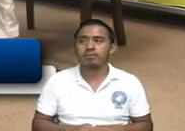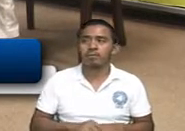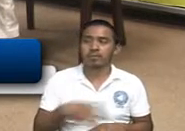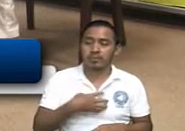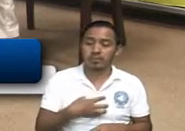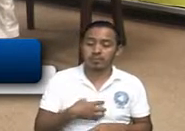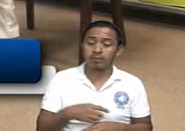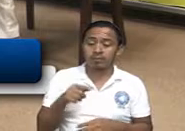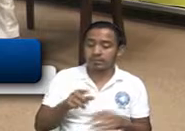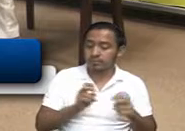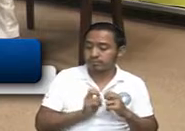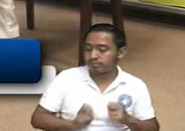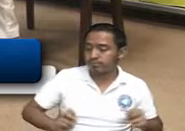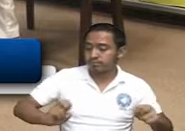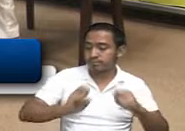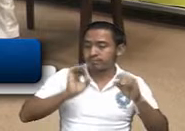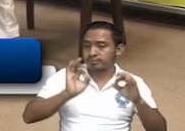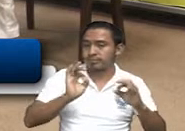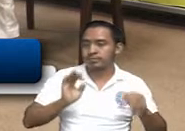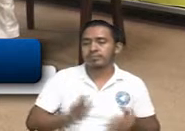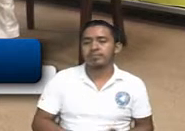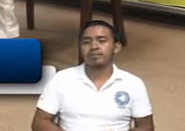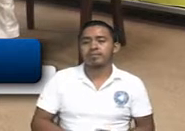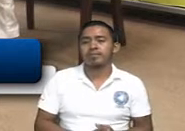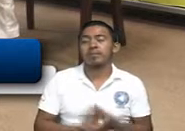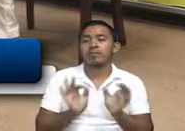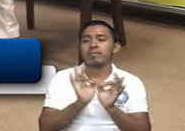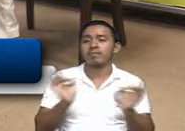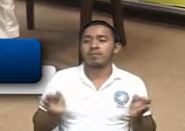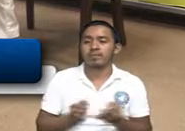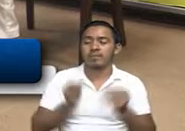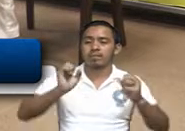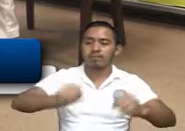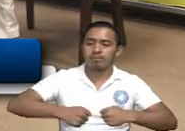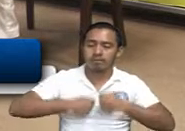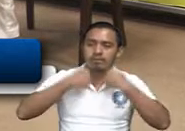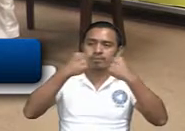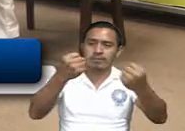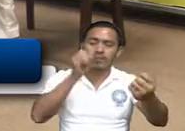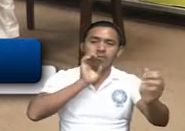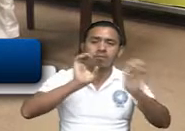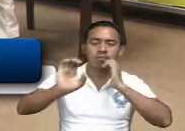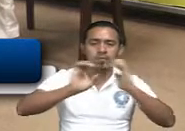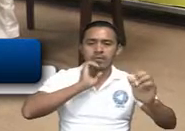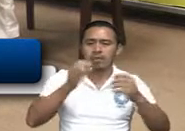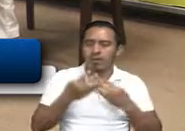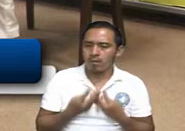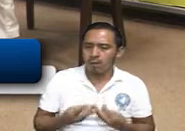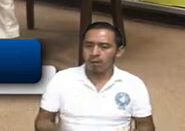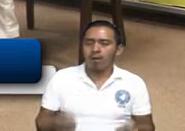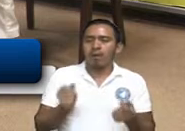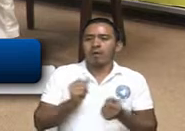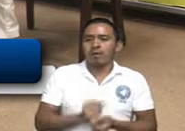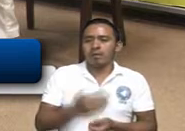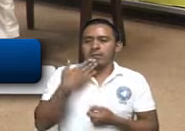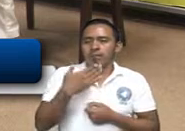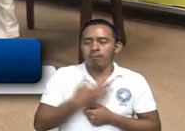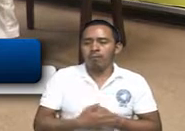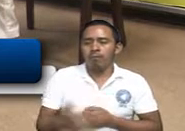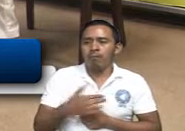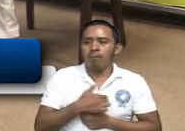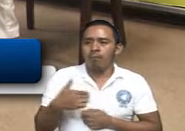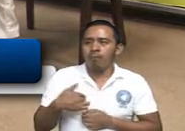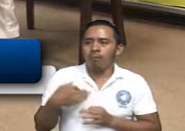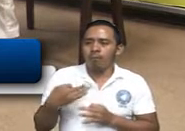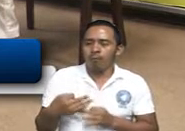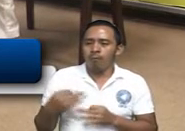punto de encuentro. Yo creo que en la familia debemos de fortalecer en principio una comunicación sana, asertiva, luego establecer mejores